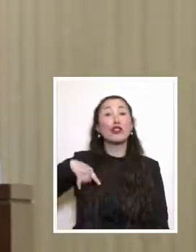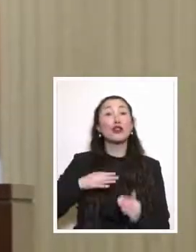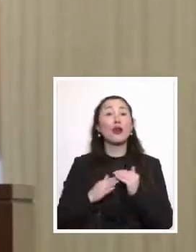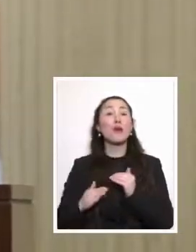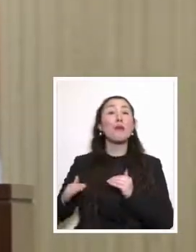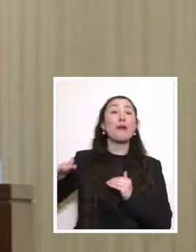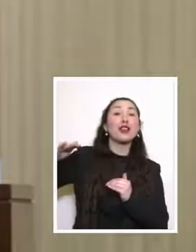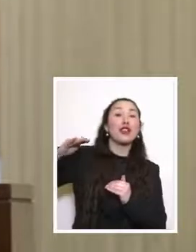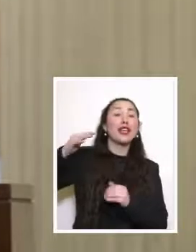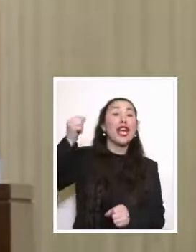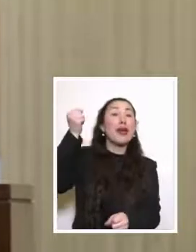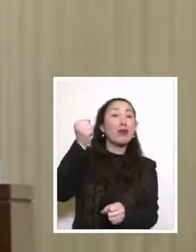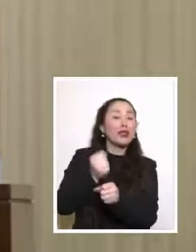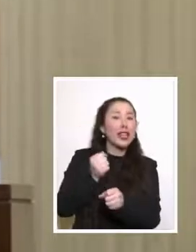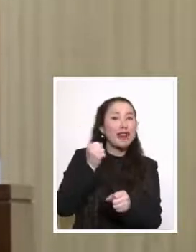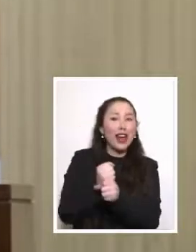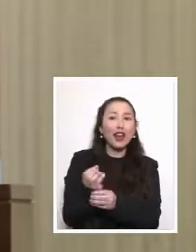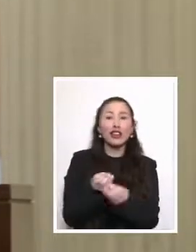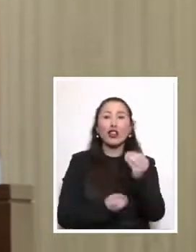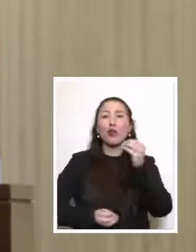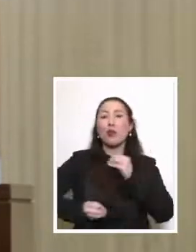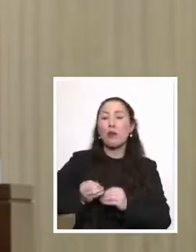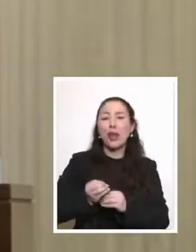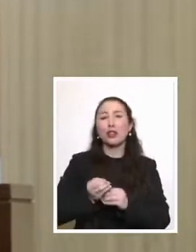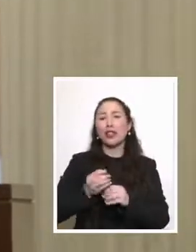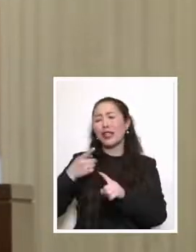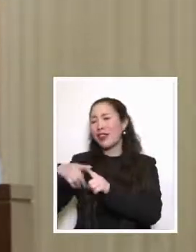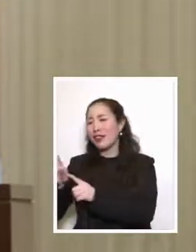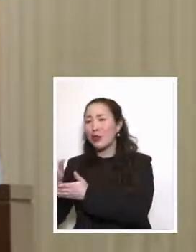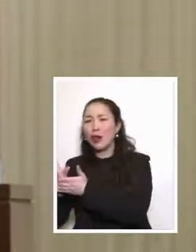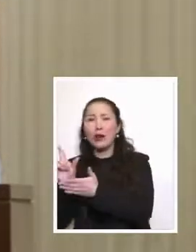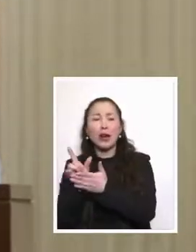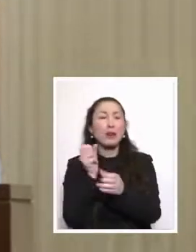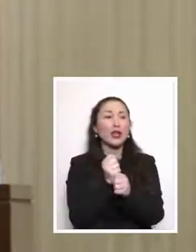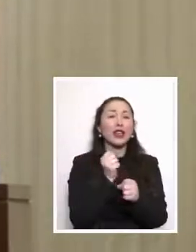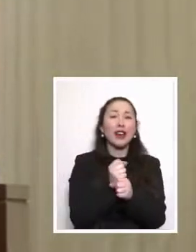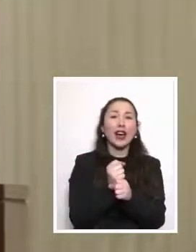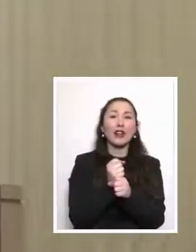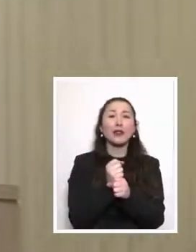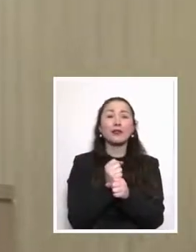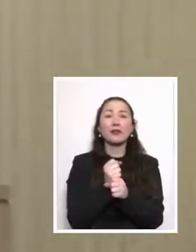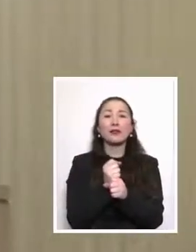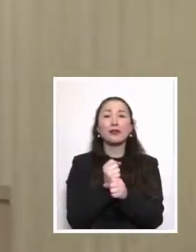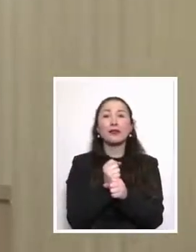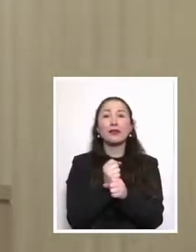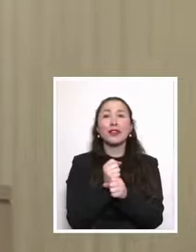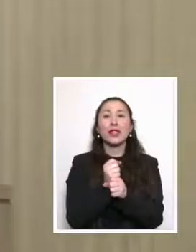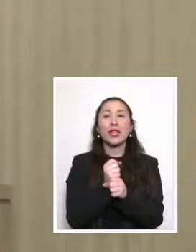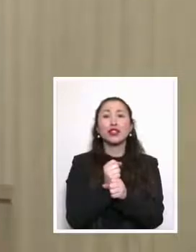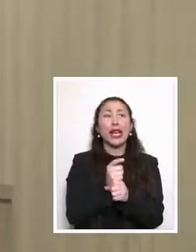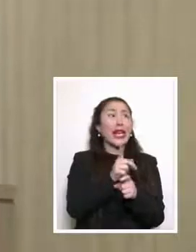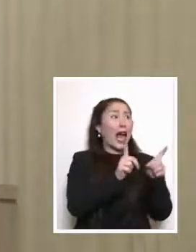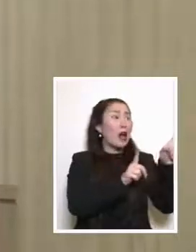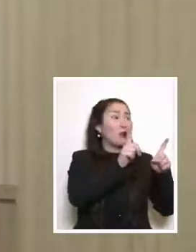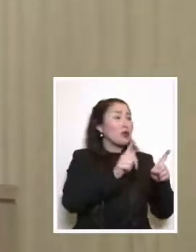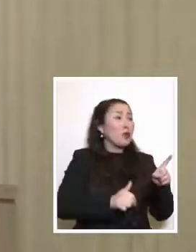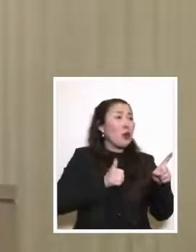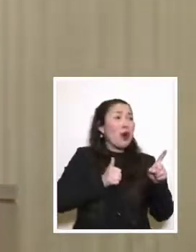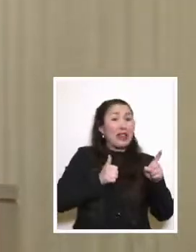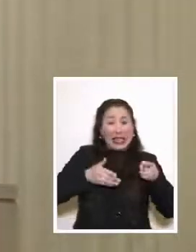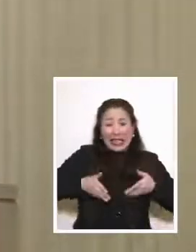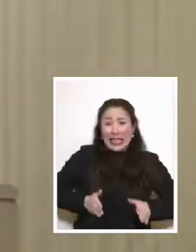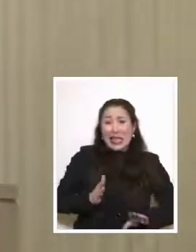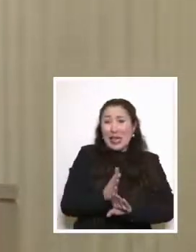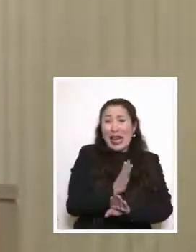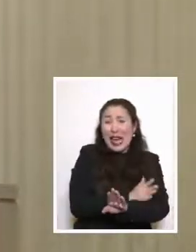hemos trabajado ese informe duramente, ¿no?, en diferentes espacios, ¿no?, que nos, como nos decía un poquito, nos ayudaba, ¿no?,